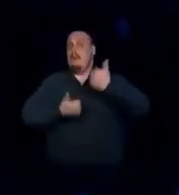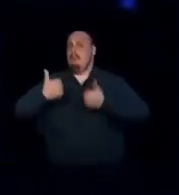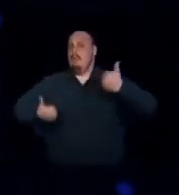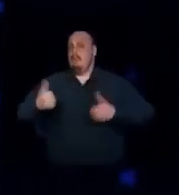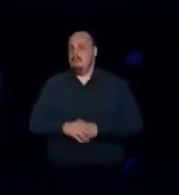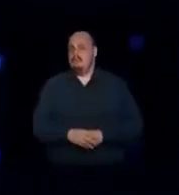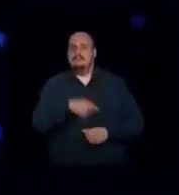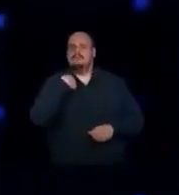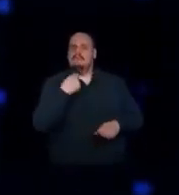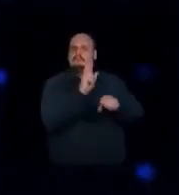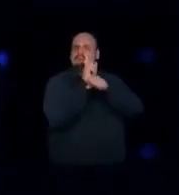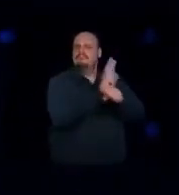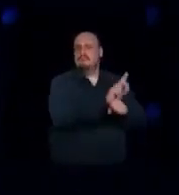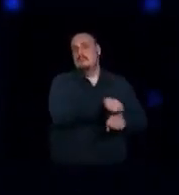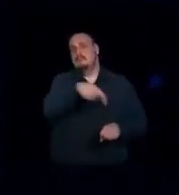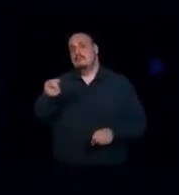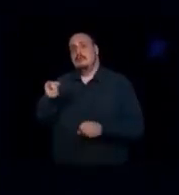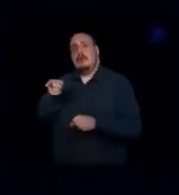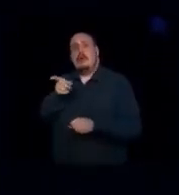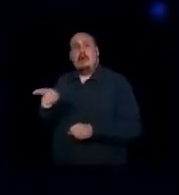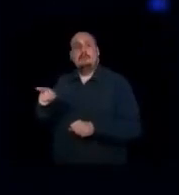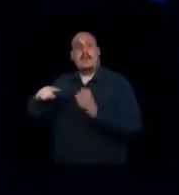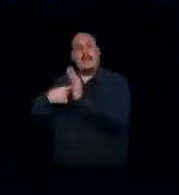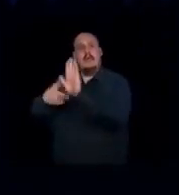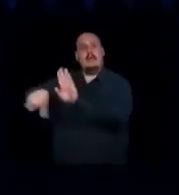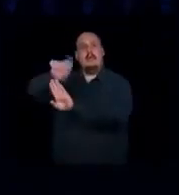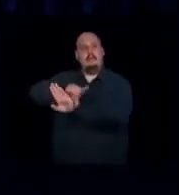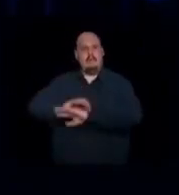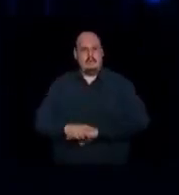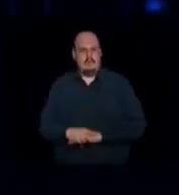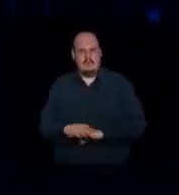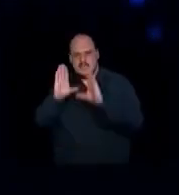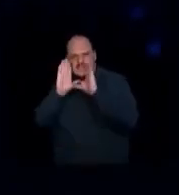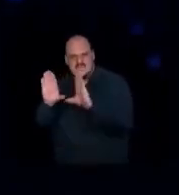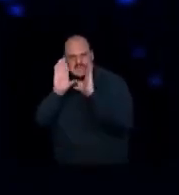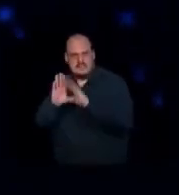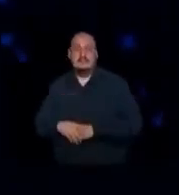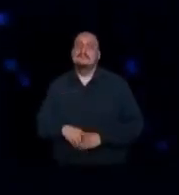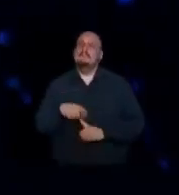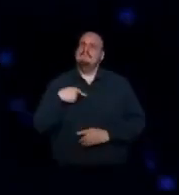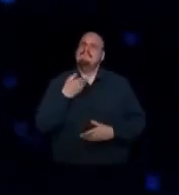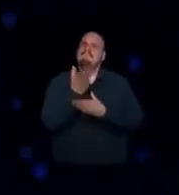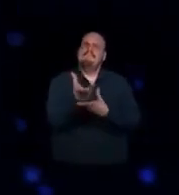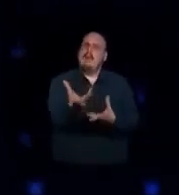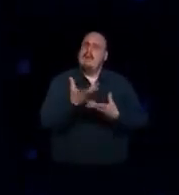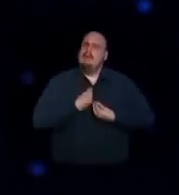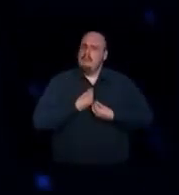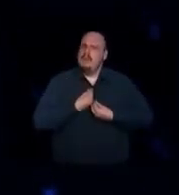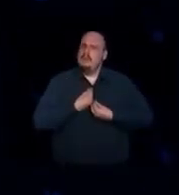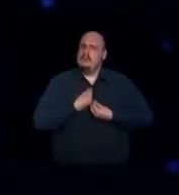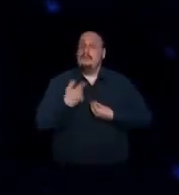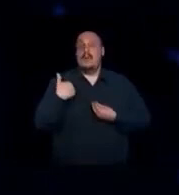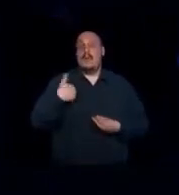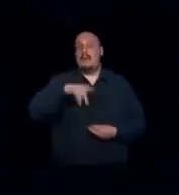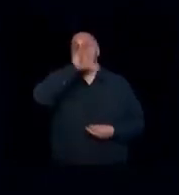Defendí el interior frente al centralismo del AMBA. Y les pido que me acompañen con su voto para hacer un